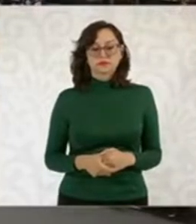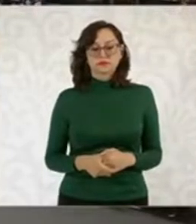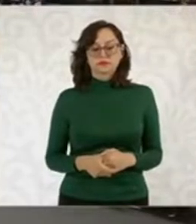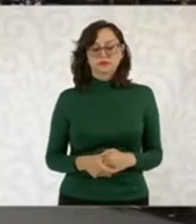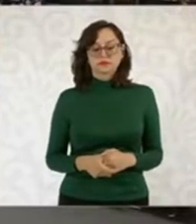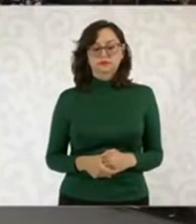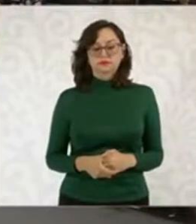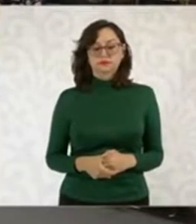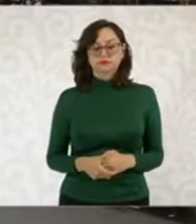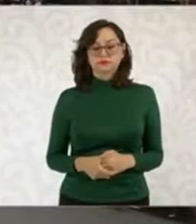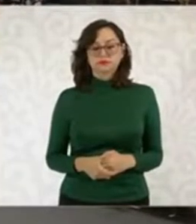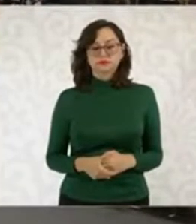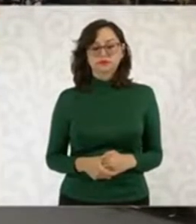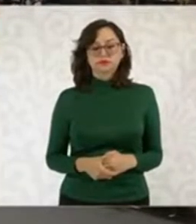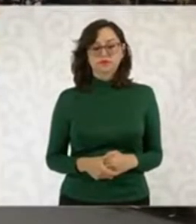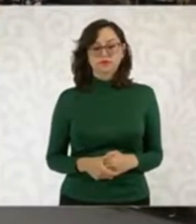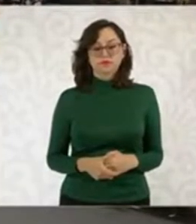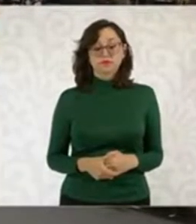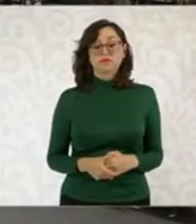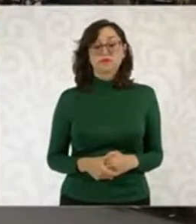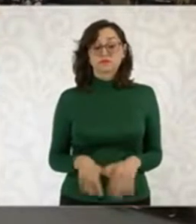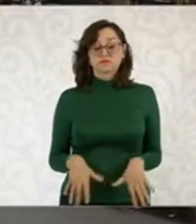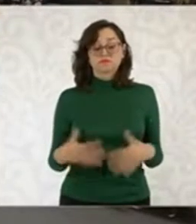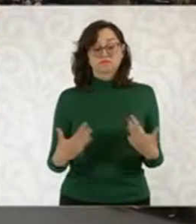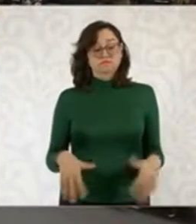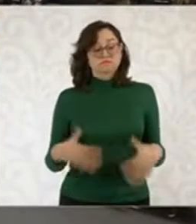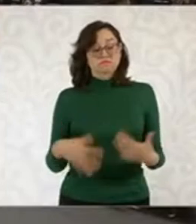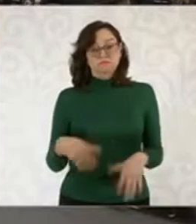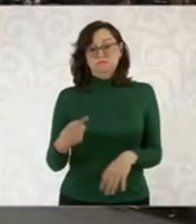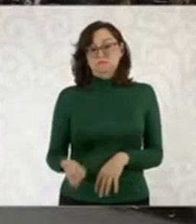Bueno, pues algo histórico.